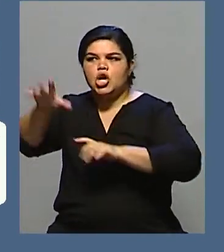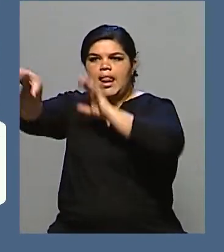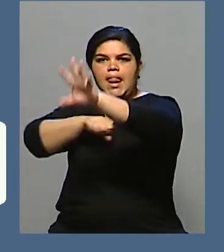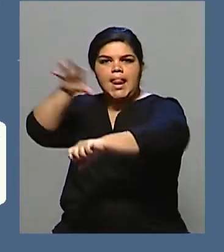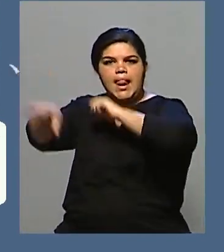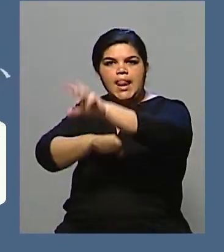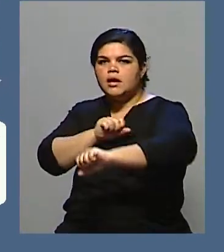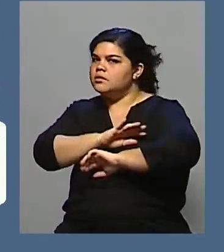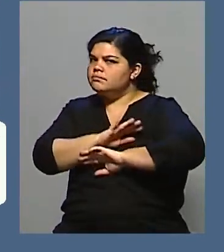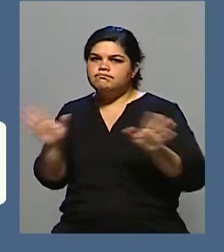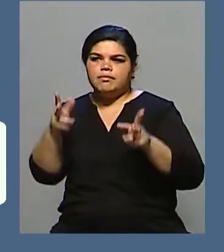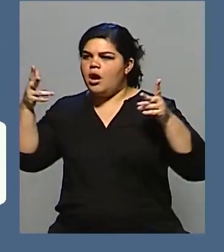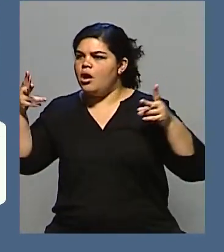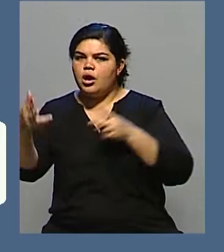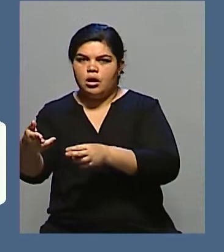una cosa